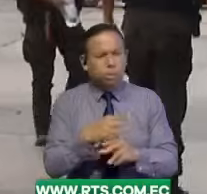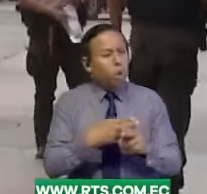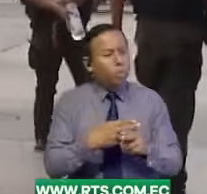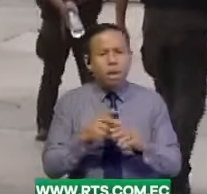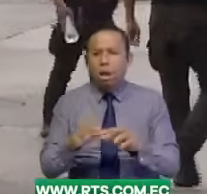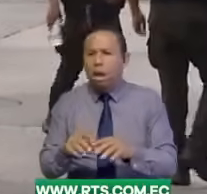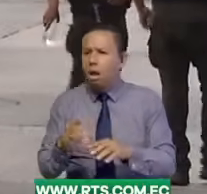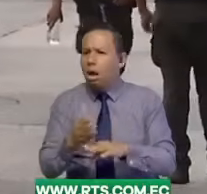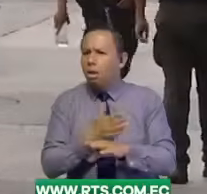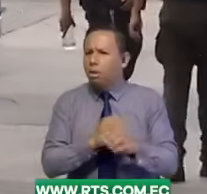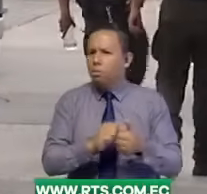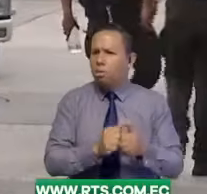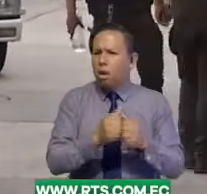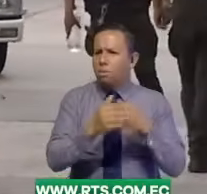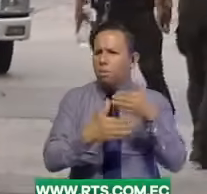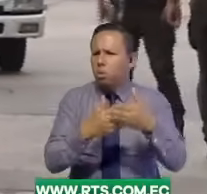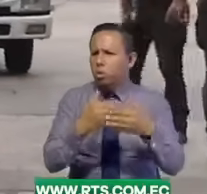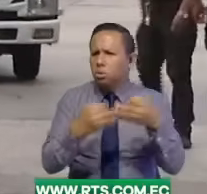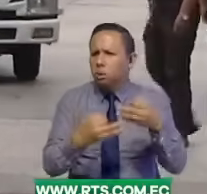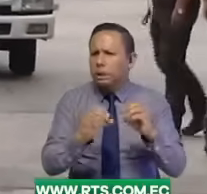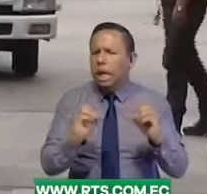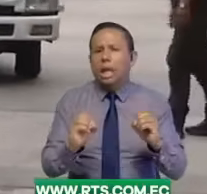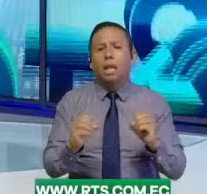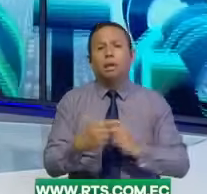penales. Informó Maite Morán.